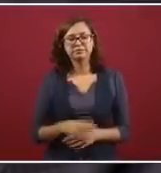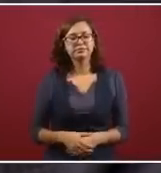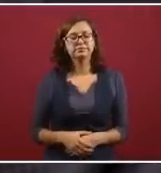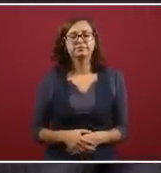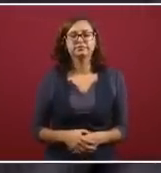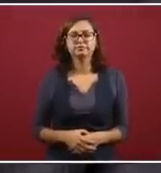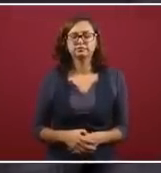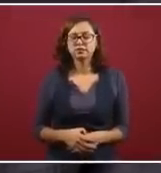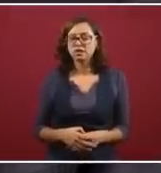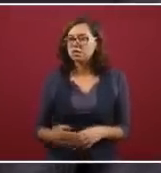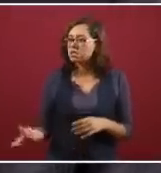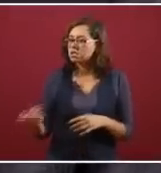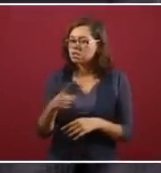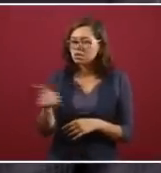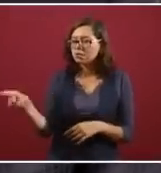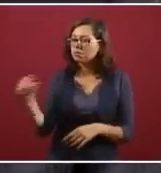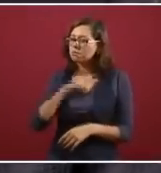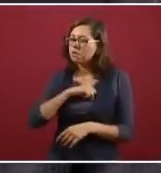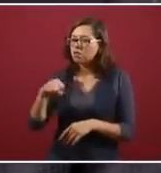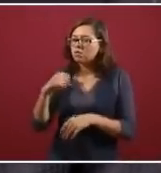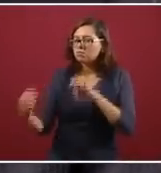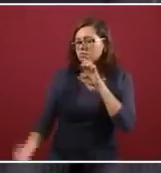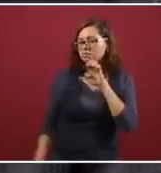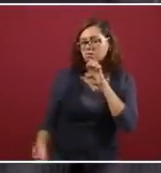lo engañaban.